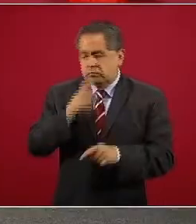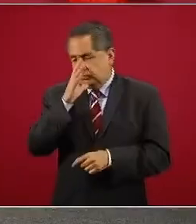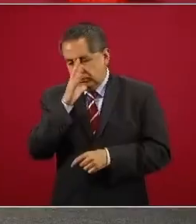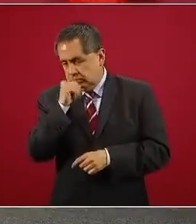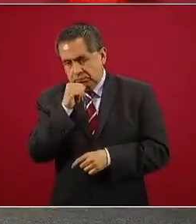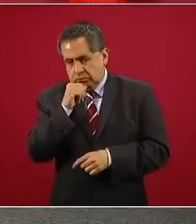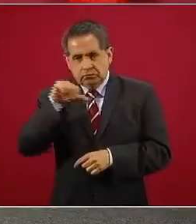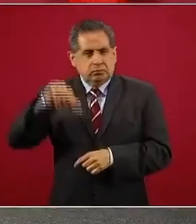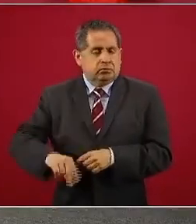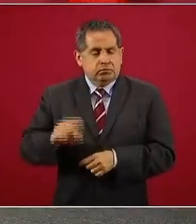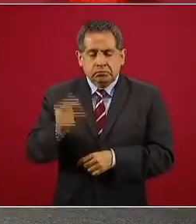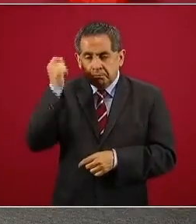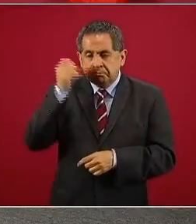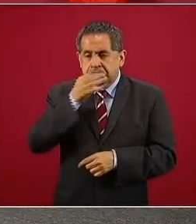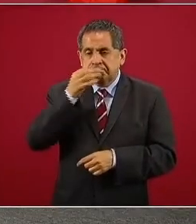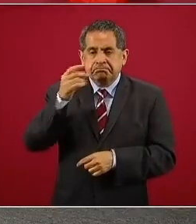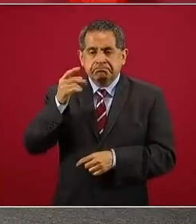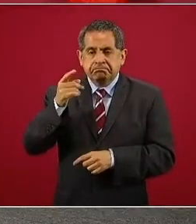así